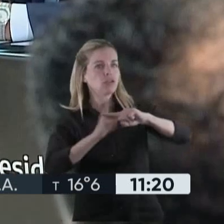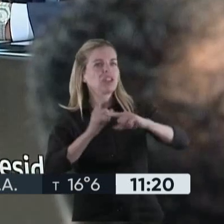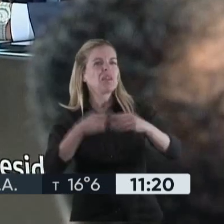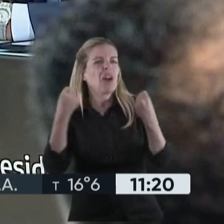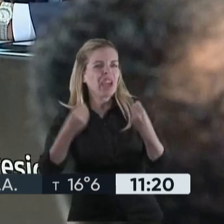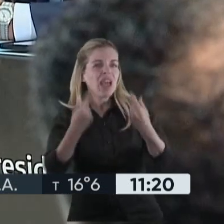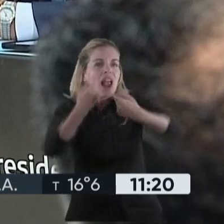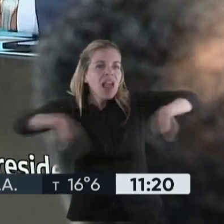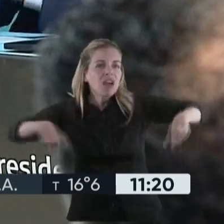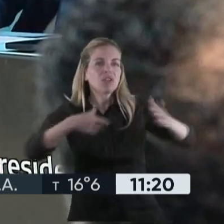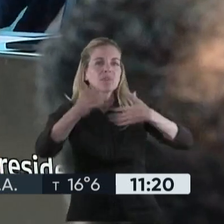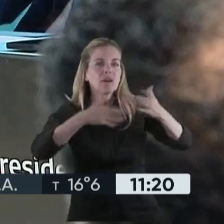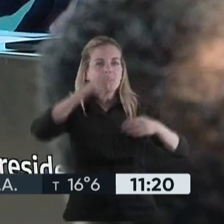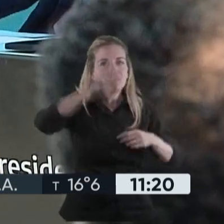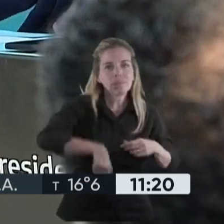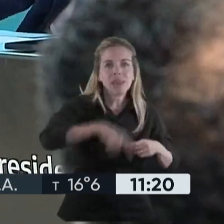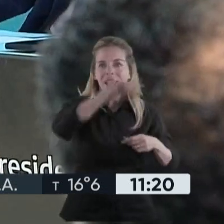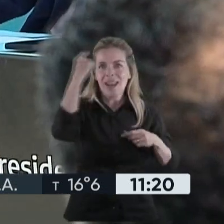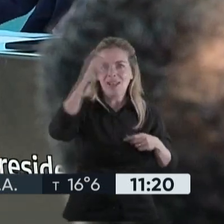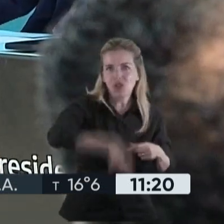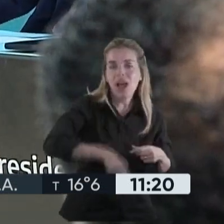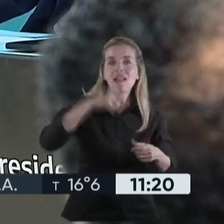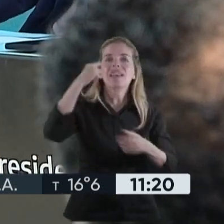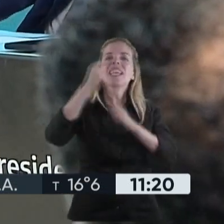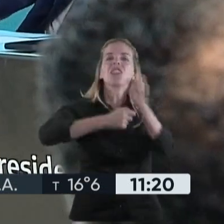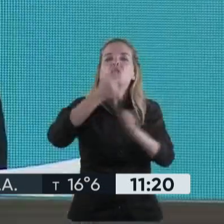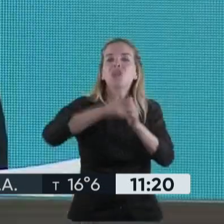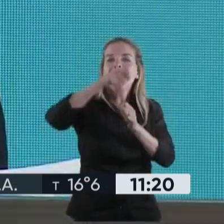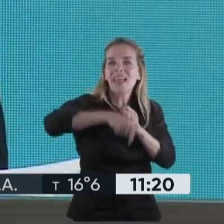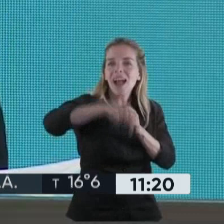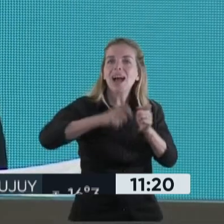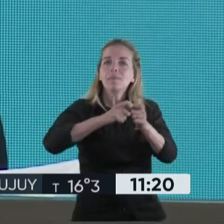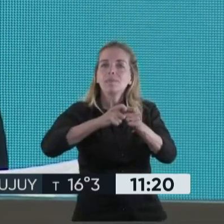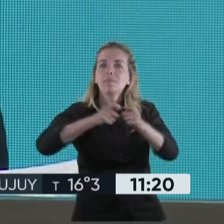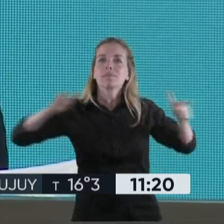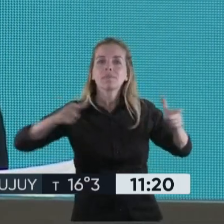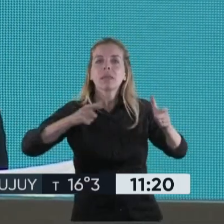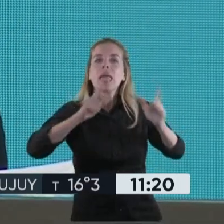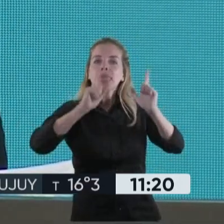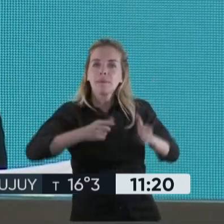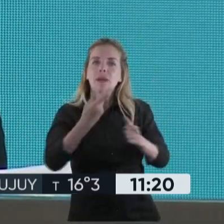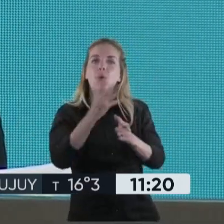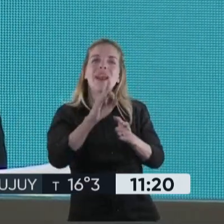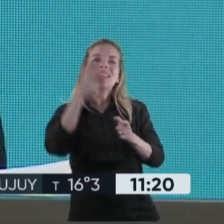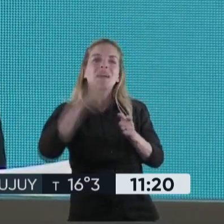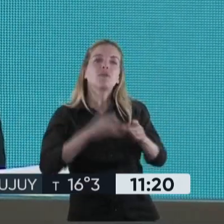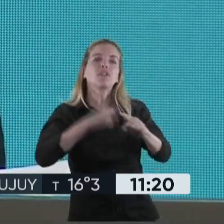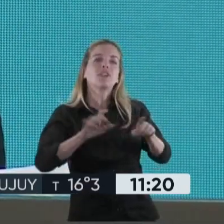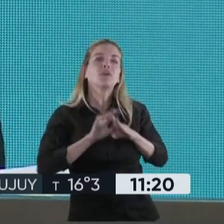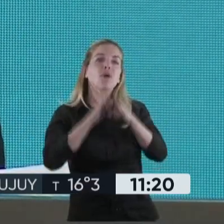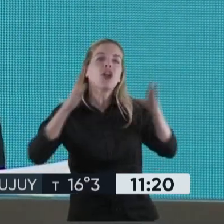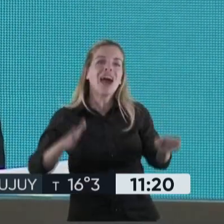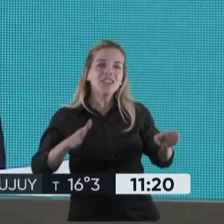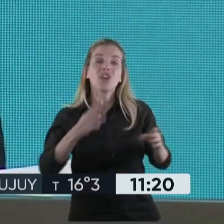origen industrial, las exportaciones de manufacturas de origen industrial están creciendo al 40% interanual y las de energía